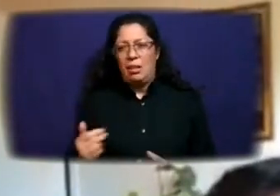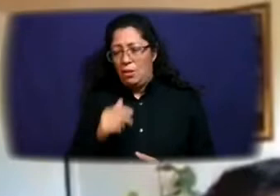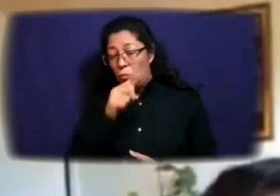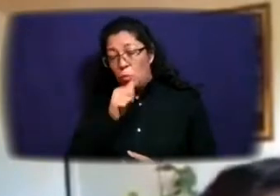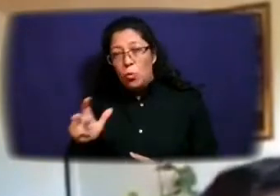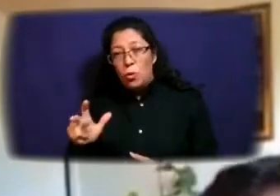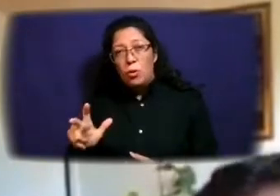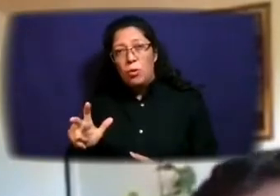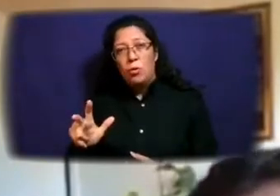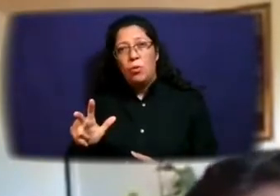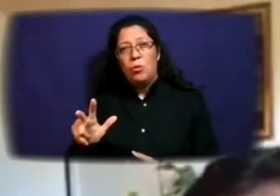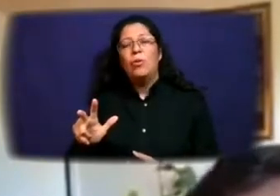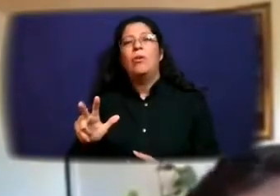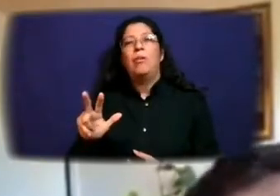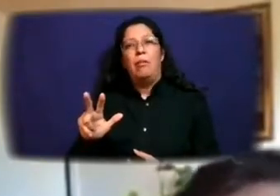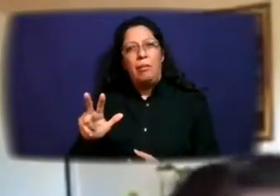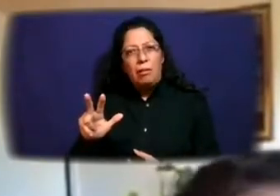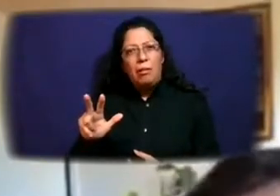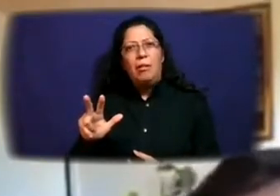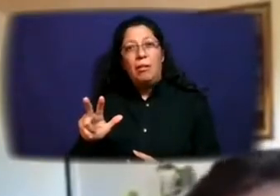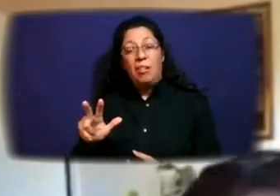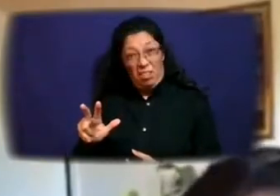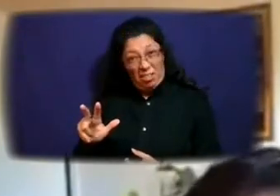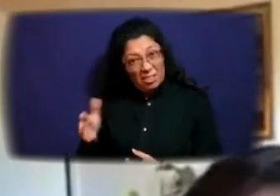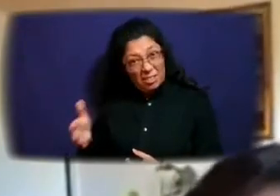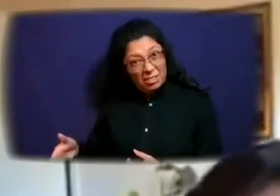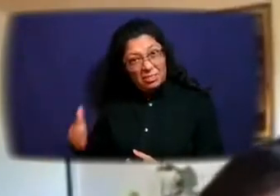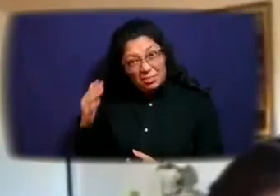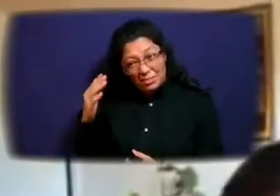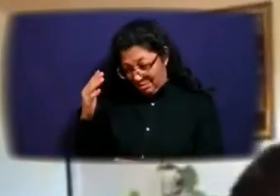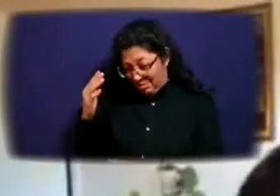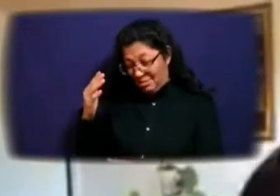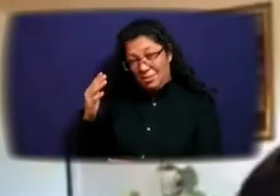3 años, me explicó con voz de anciano